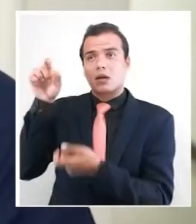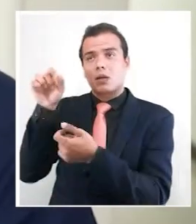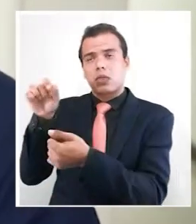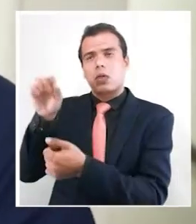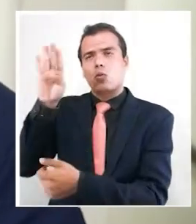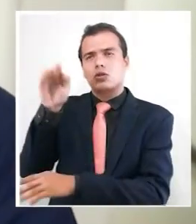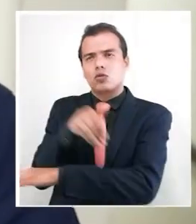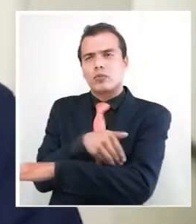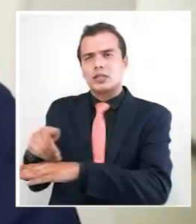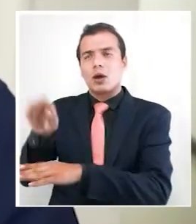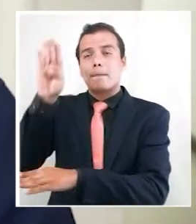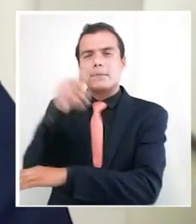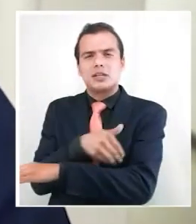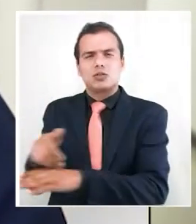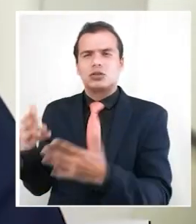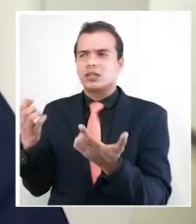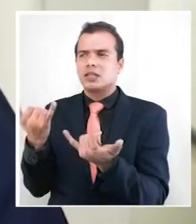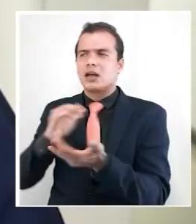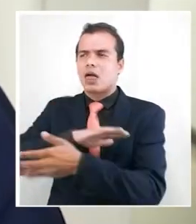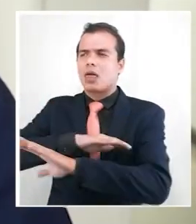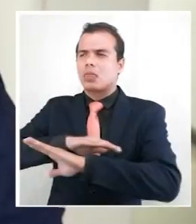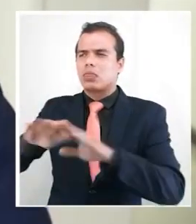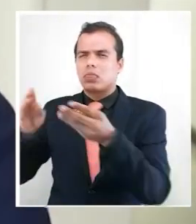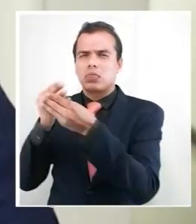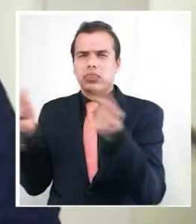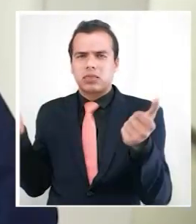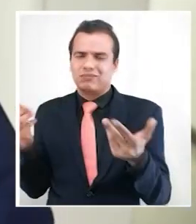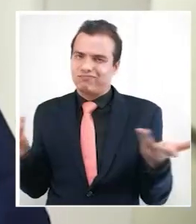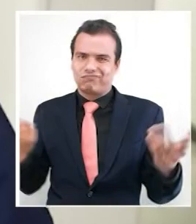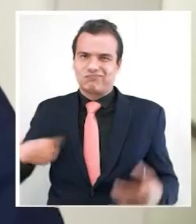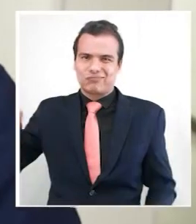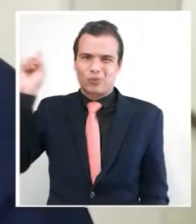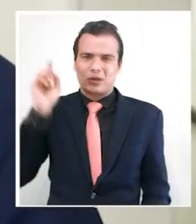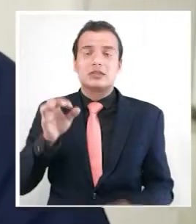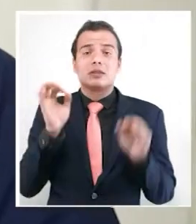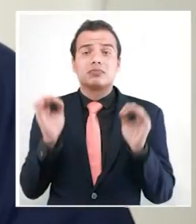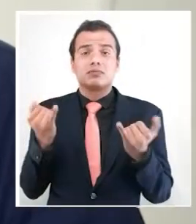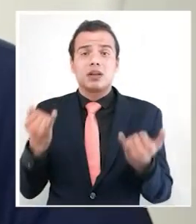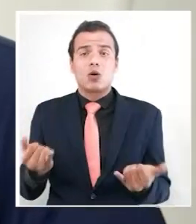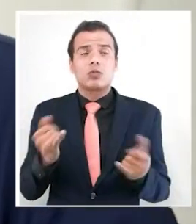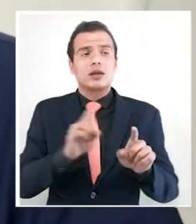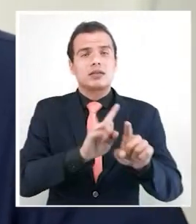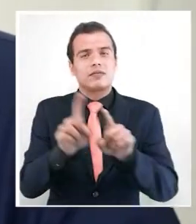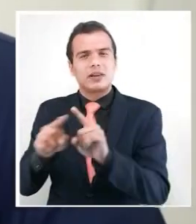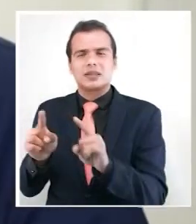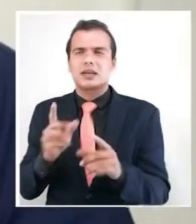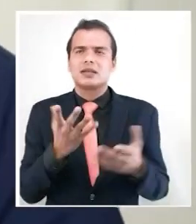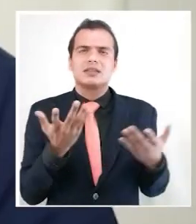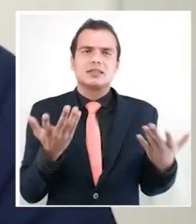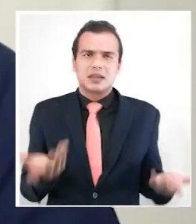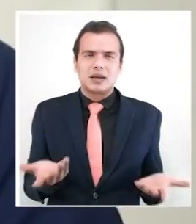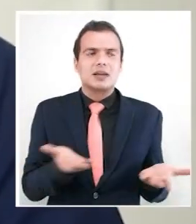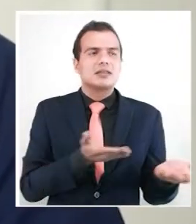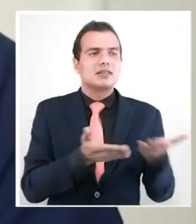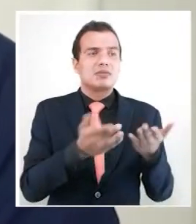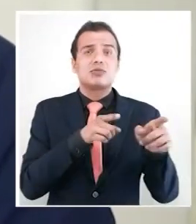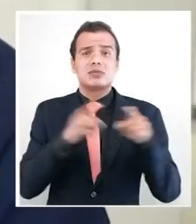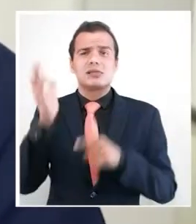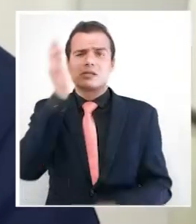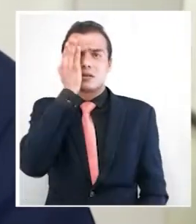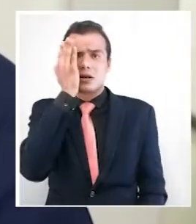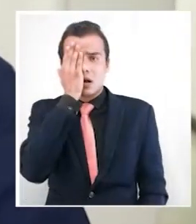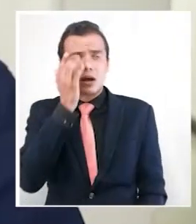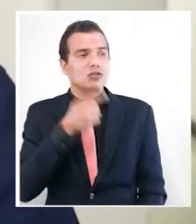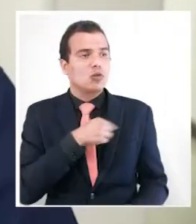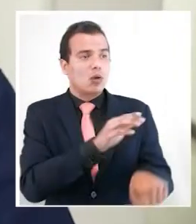Después de haberle metido 4 billones de pesos, lo quiere acabar. Pero tenemos un problema, el transporte alternativo o transporte pirata. Le voy a pedir a